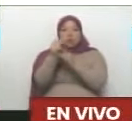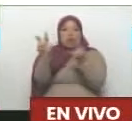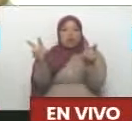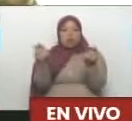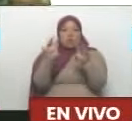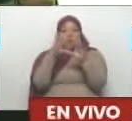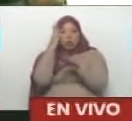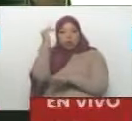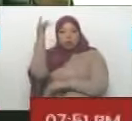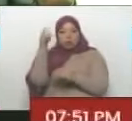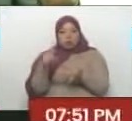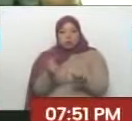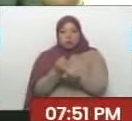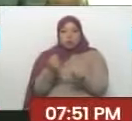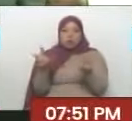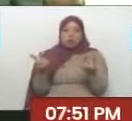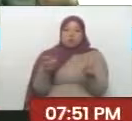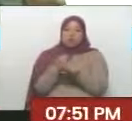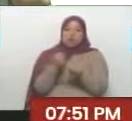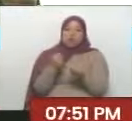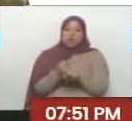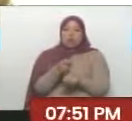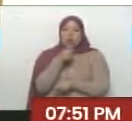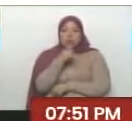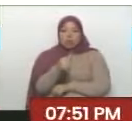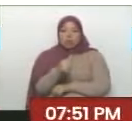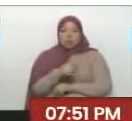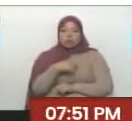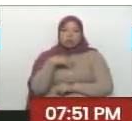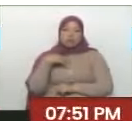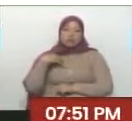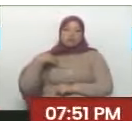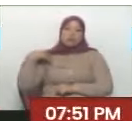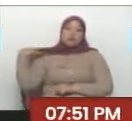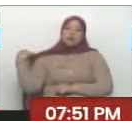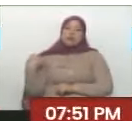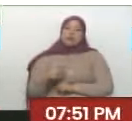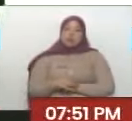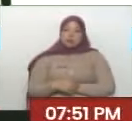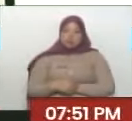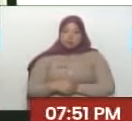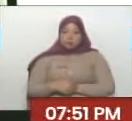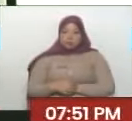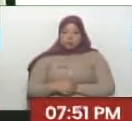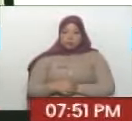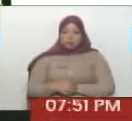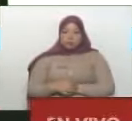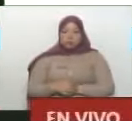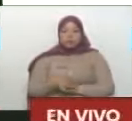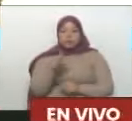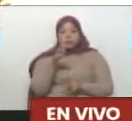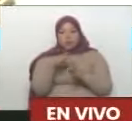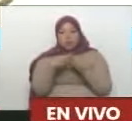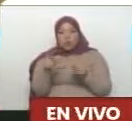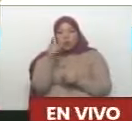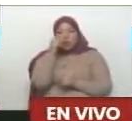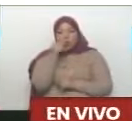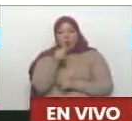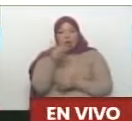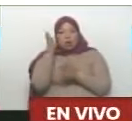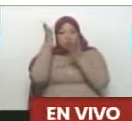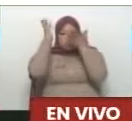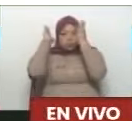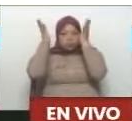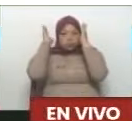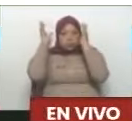dios. Ha nacido un nuevo dios, Javier Milei. Para ellos y para ella. Es su dios.